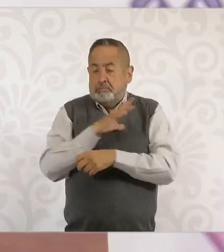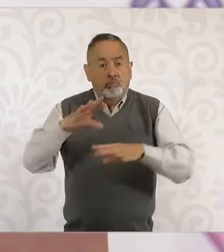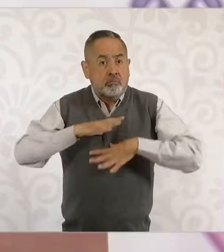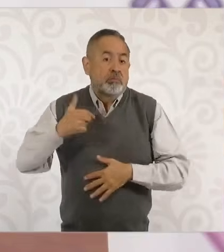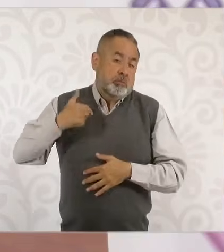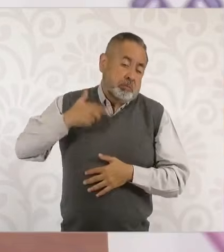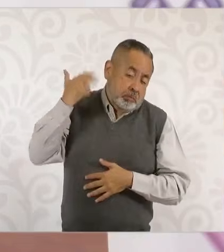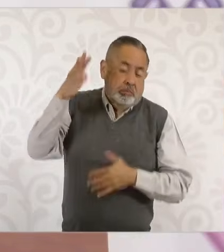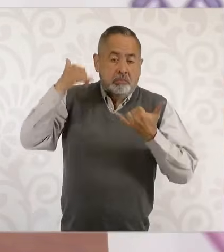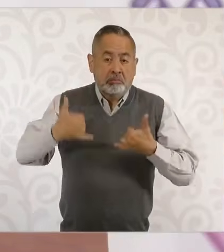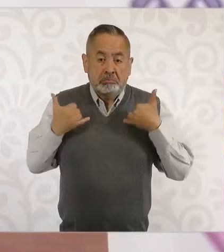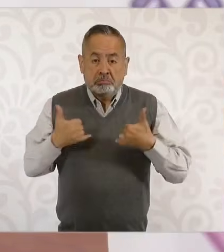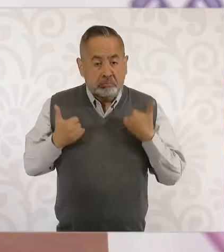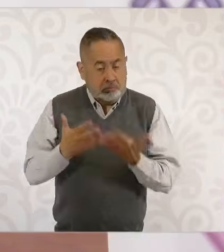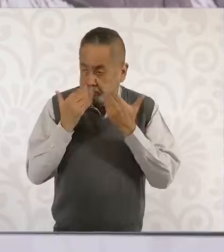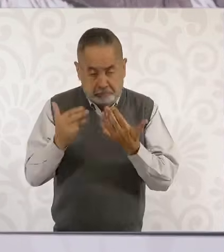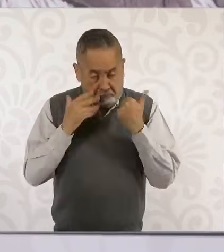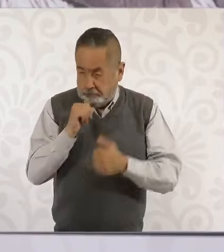éramos jóvenes.